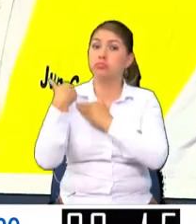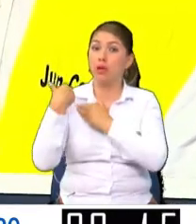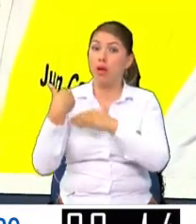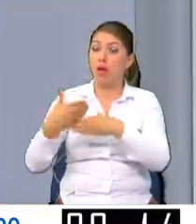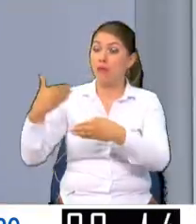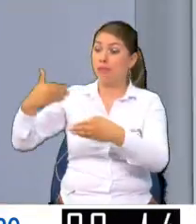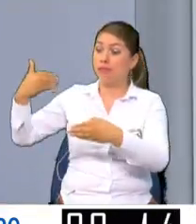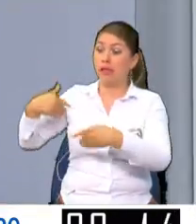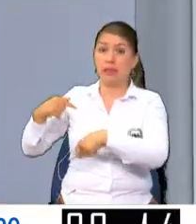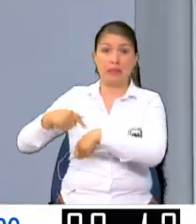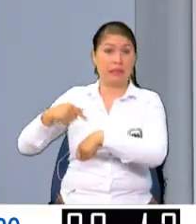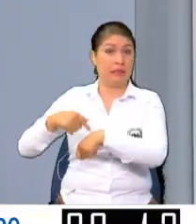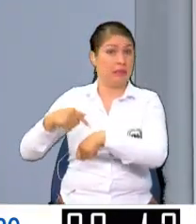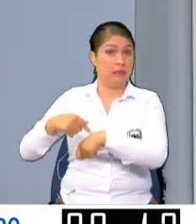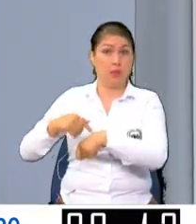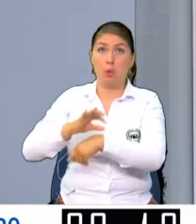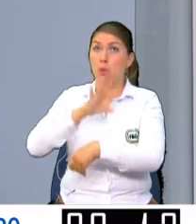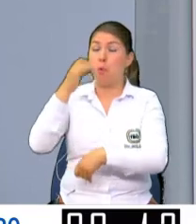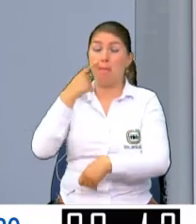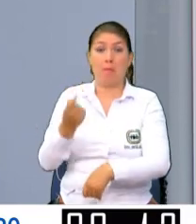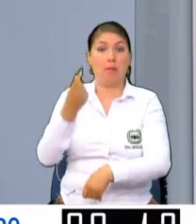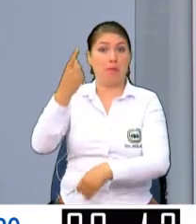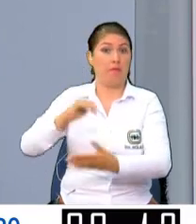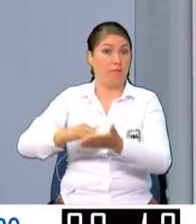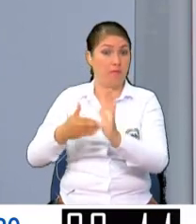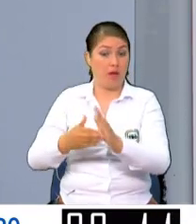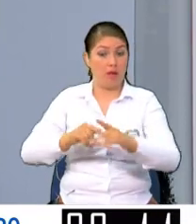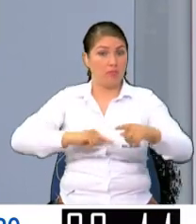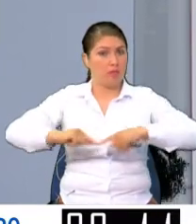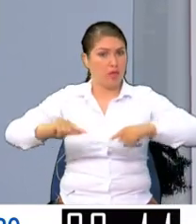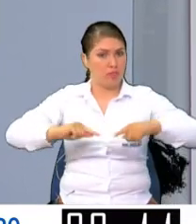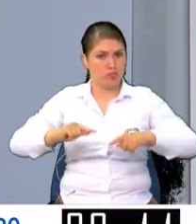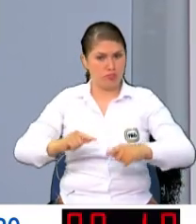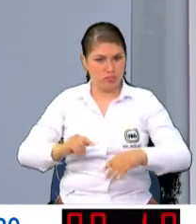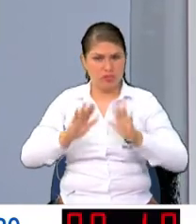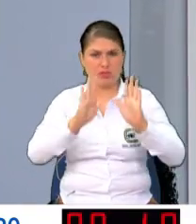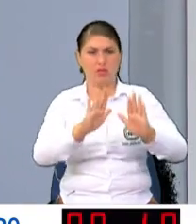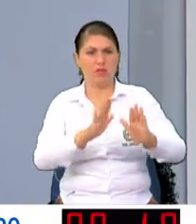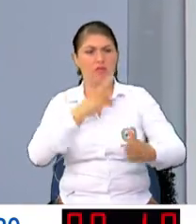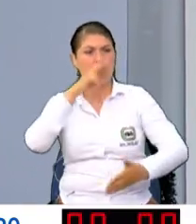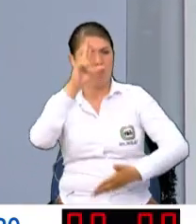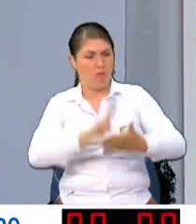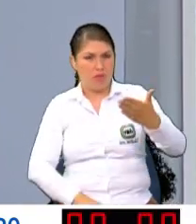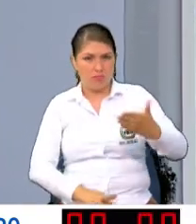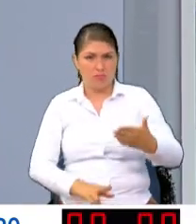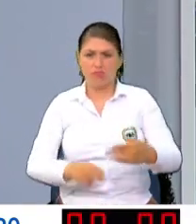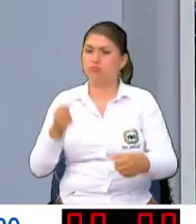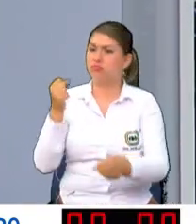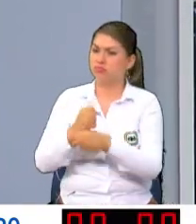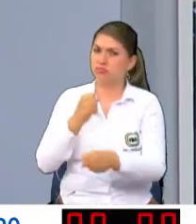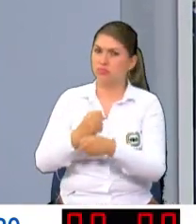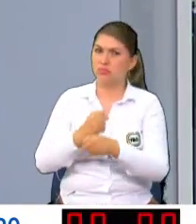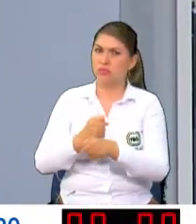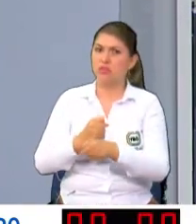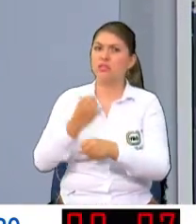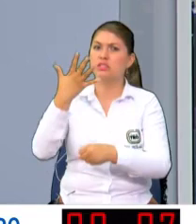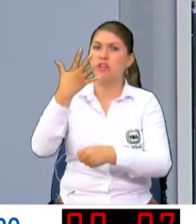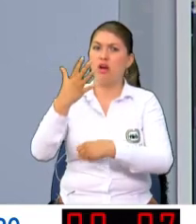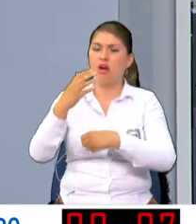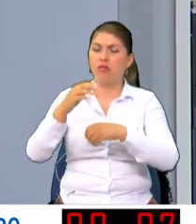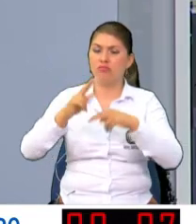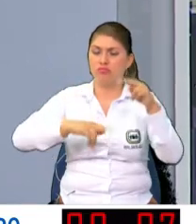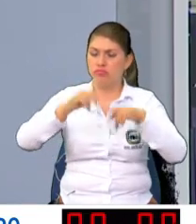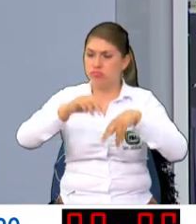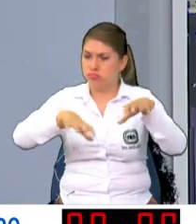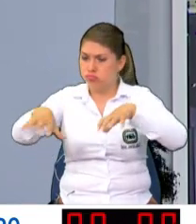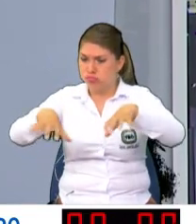bastante tiempo de que esto no ocurriera en floridablanca una administración que le puso el tatequieto las fotomultas que trabajó para dejar 5 mega obras más de